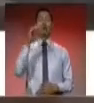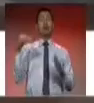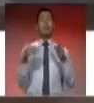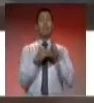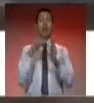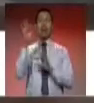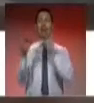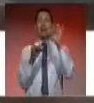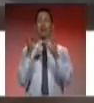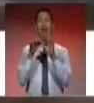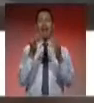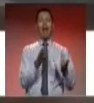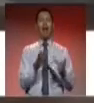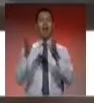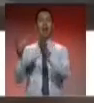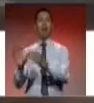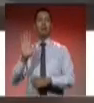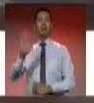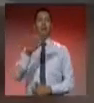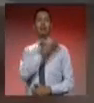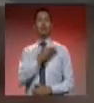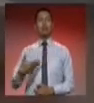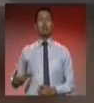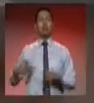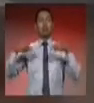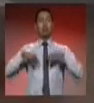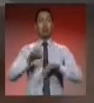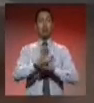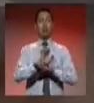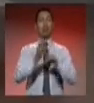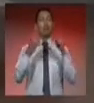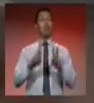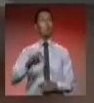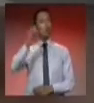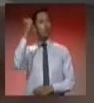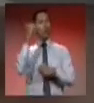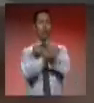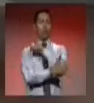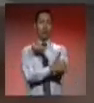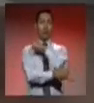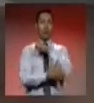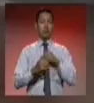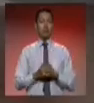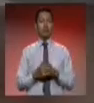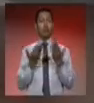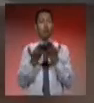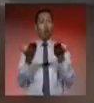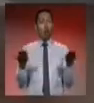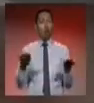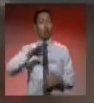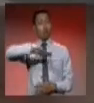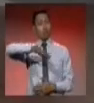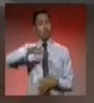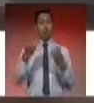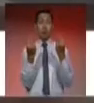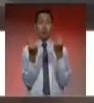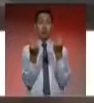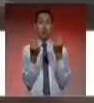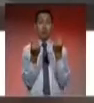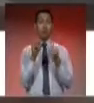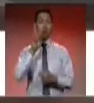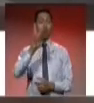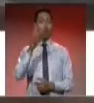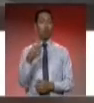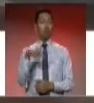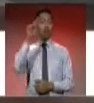al presidente de la República, Rafael Correa, en Ecuador y también en el extranjero. Estos están valorados aproximadamente en